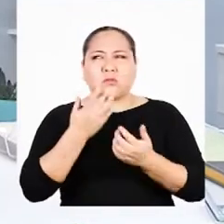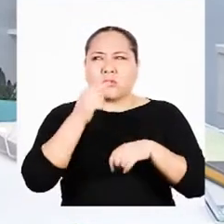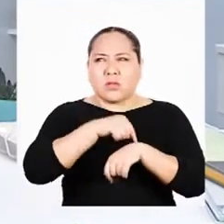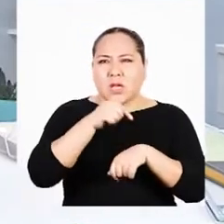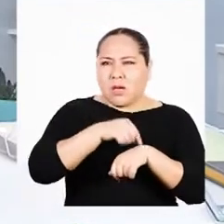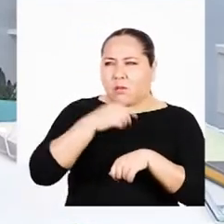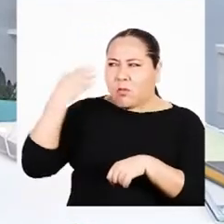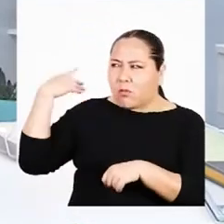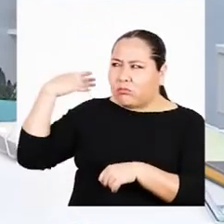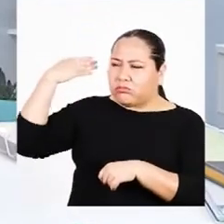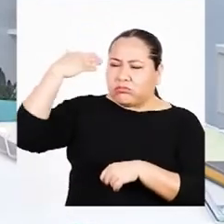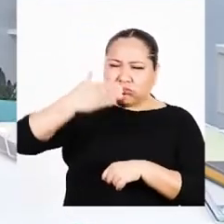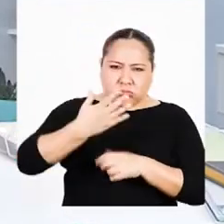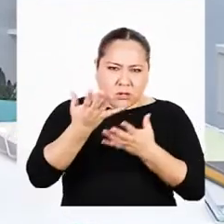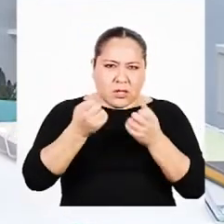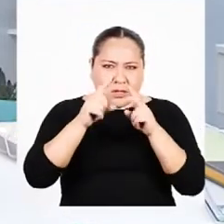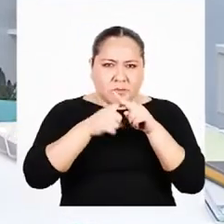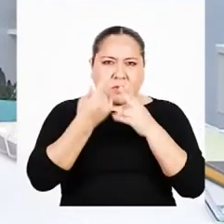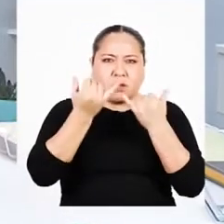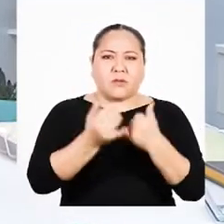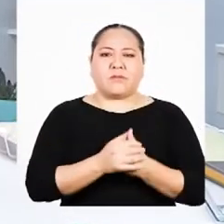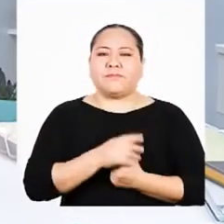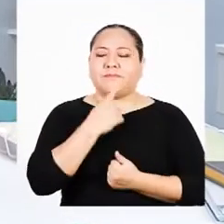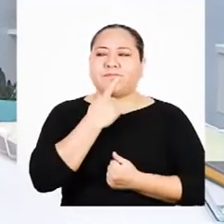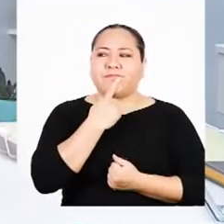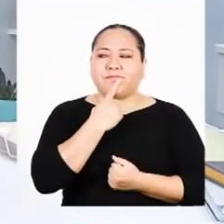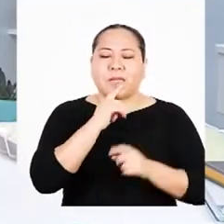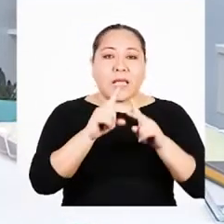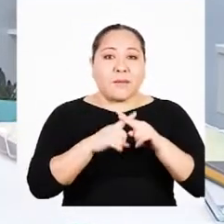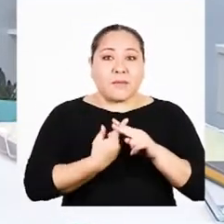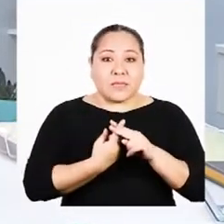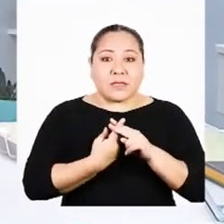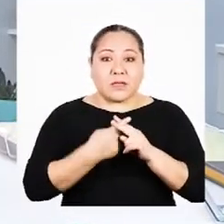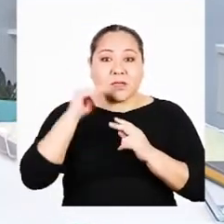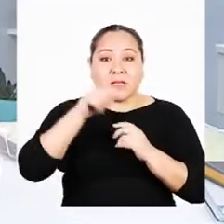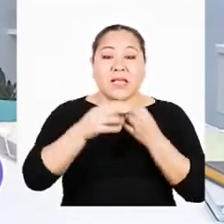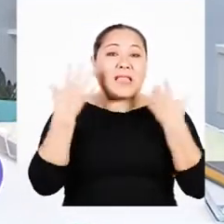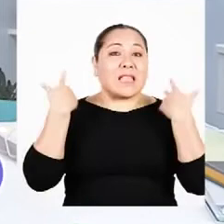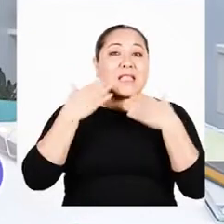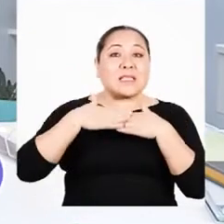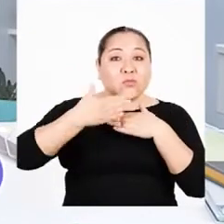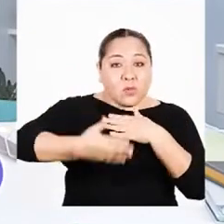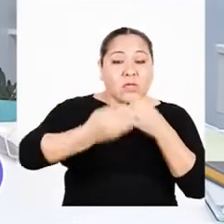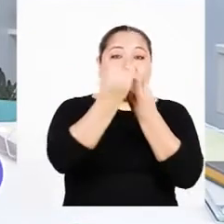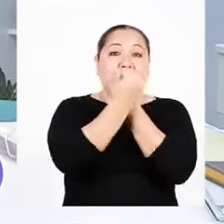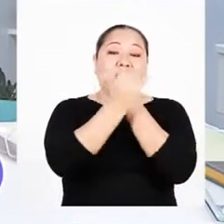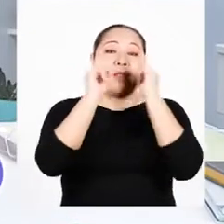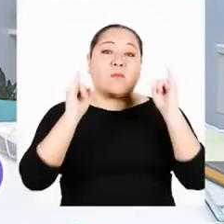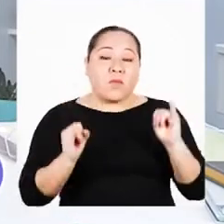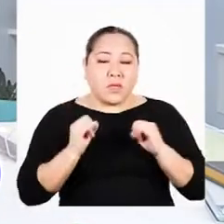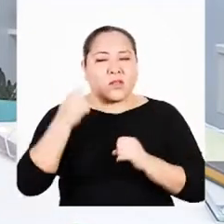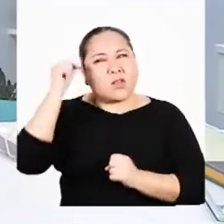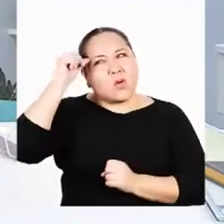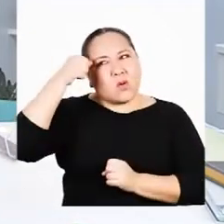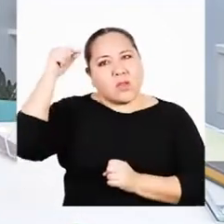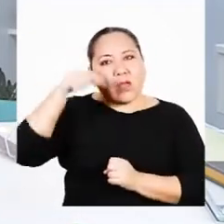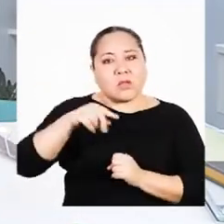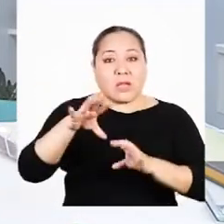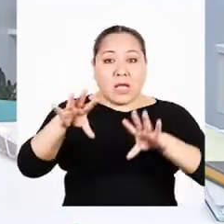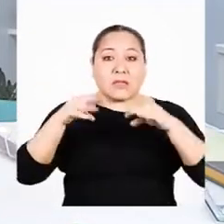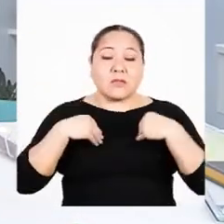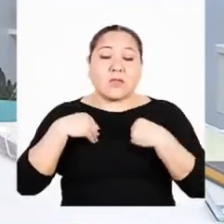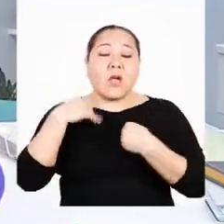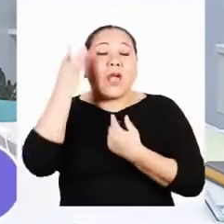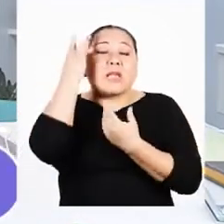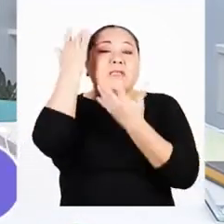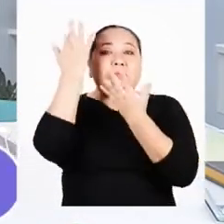o época quieres empezar hoy? Partamos desde la independencia. Recuerdo que esta fue recibida